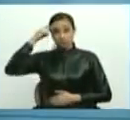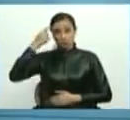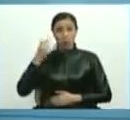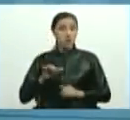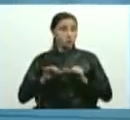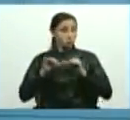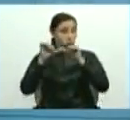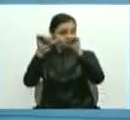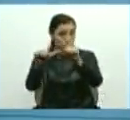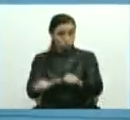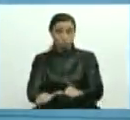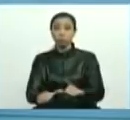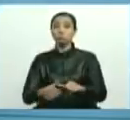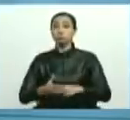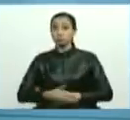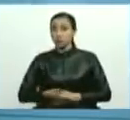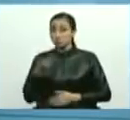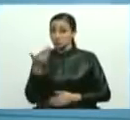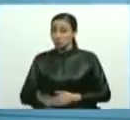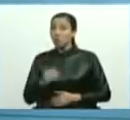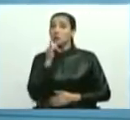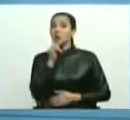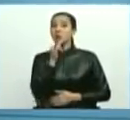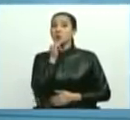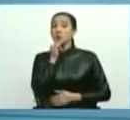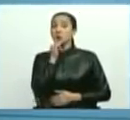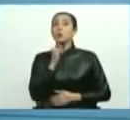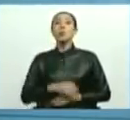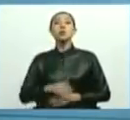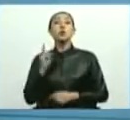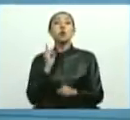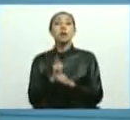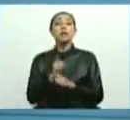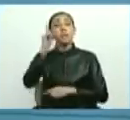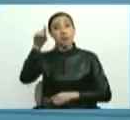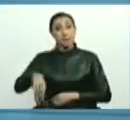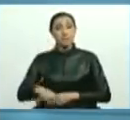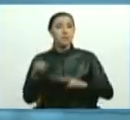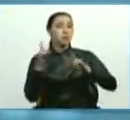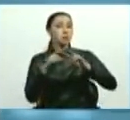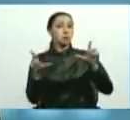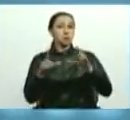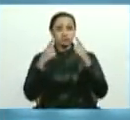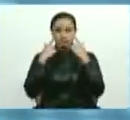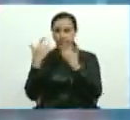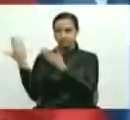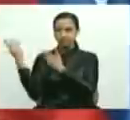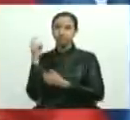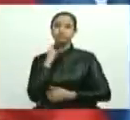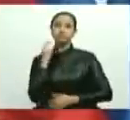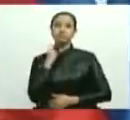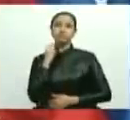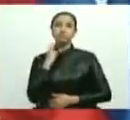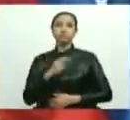permanente comunicación, no solamente en redes sociales, sino también a través de nuestras pantallas. Fiscal, lo escuchamos. Adelante.